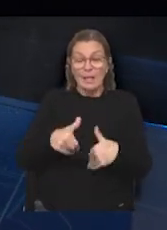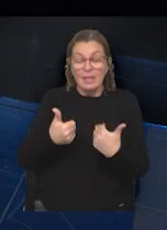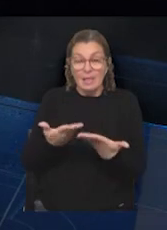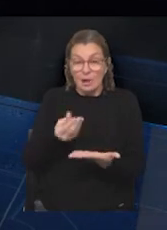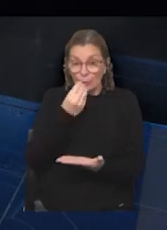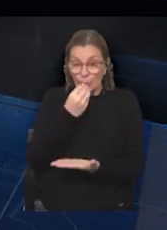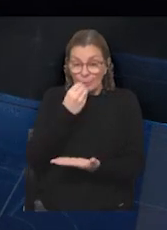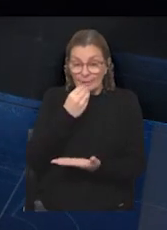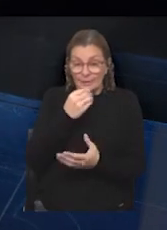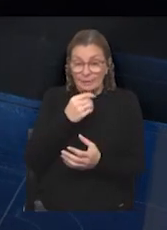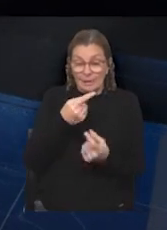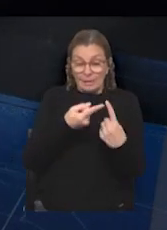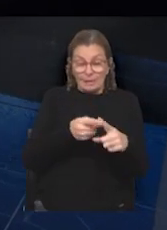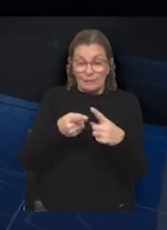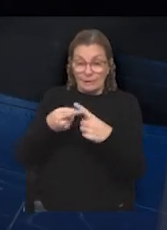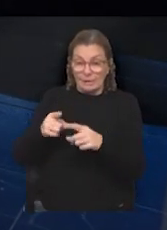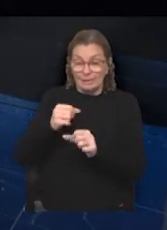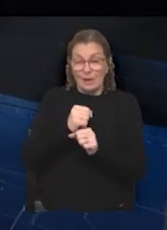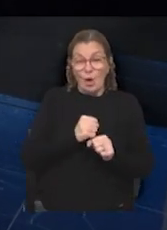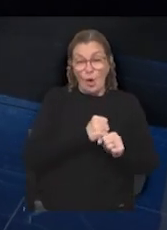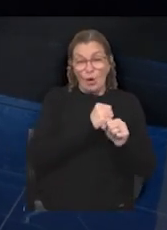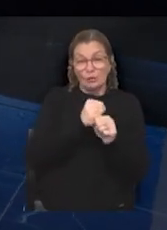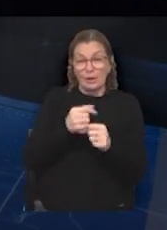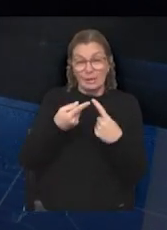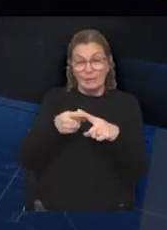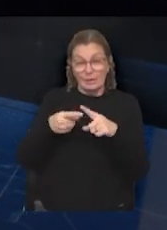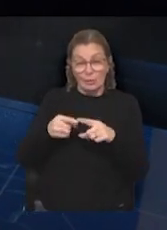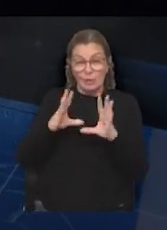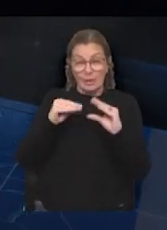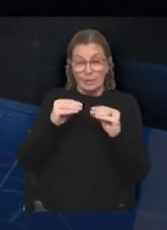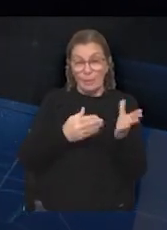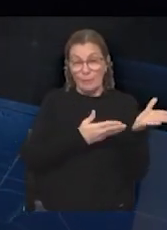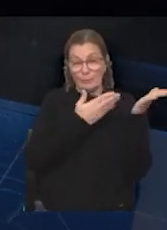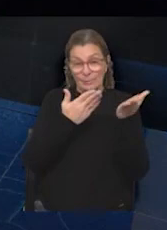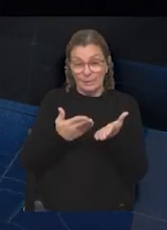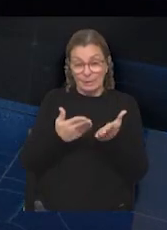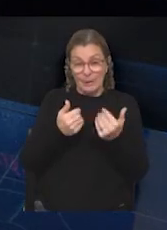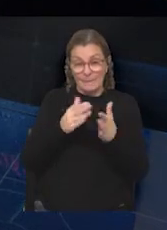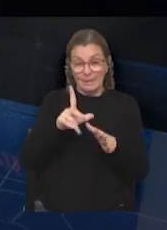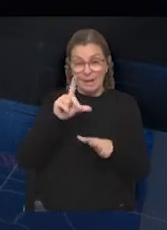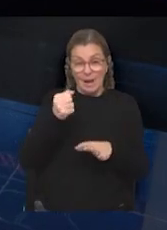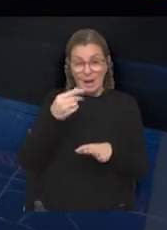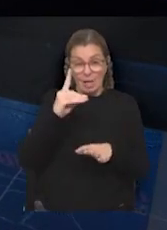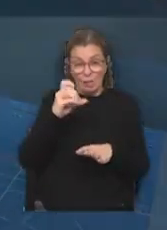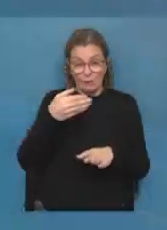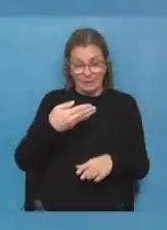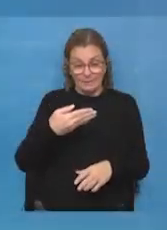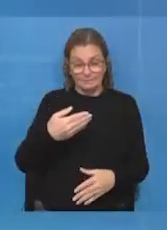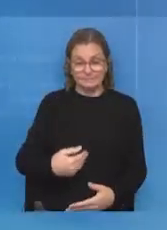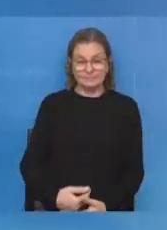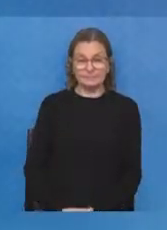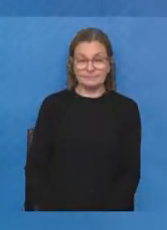alimentos a las distintas ollas de varias cosas hablaremos hoy bienvenidas bienvenidos así comienza lado B